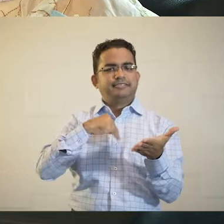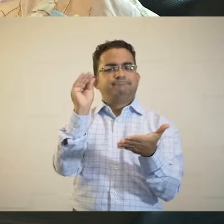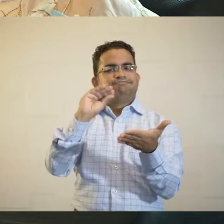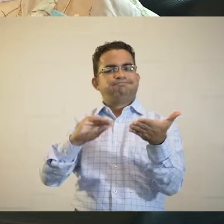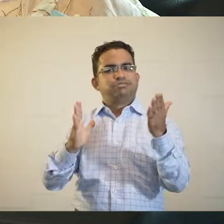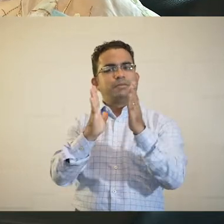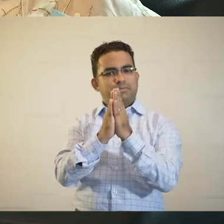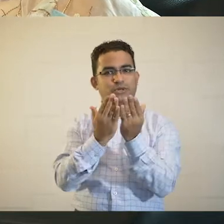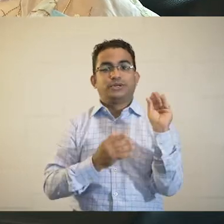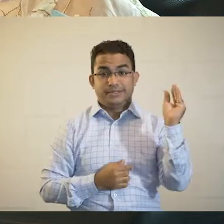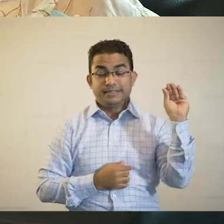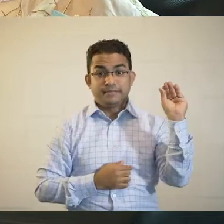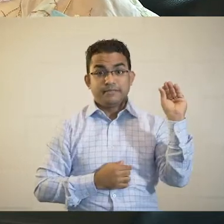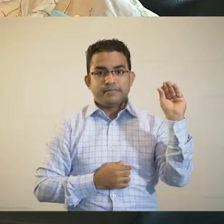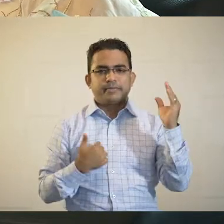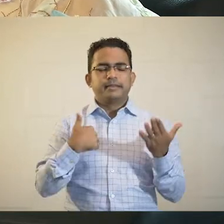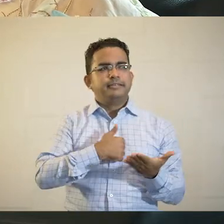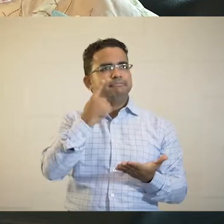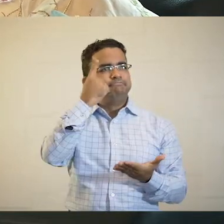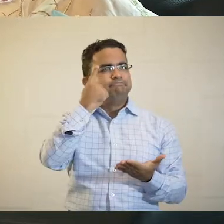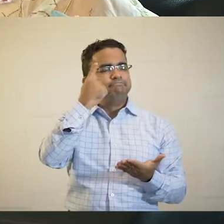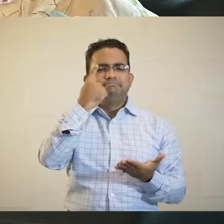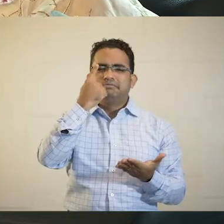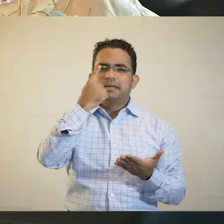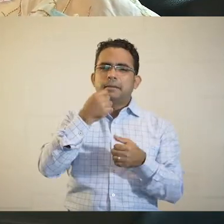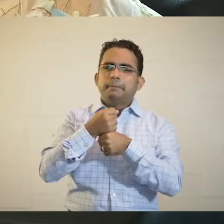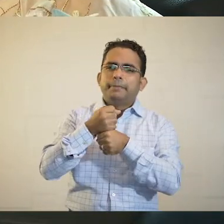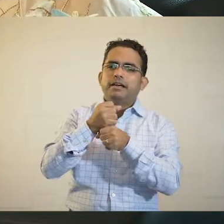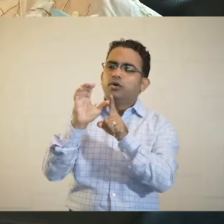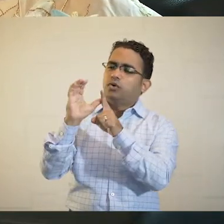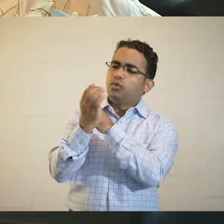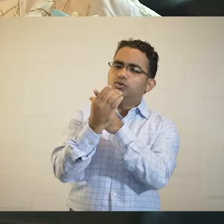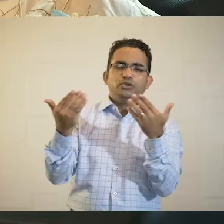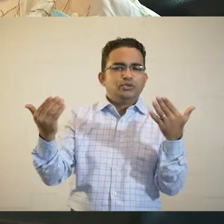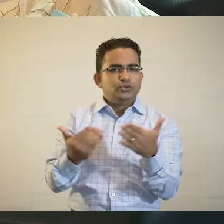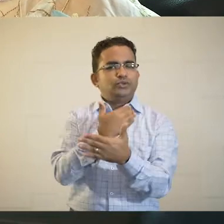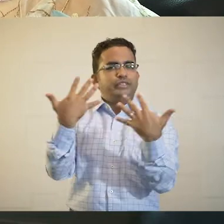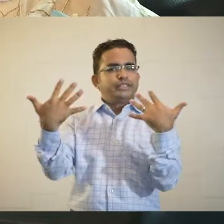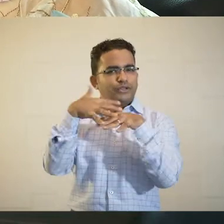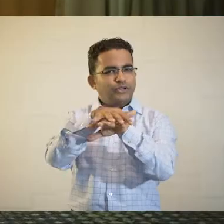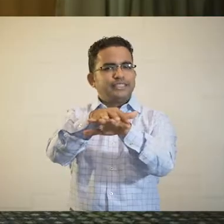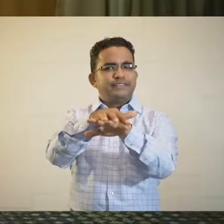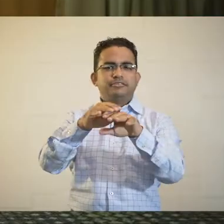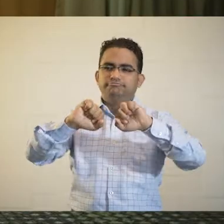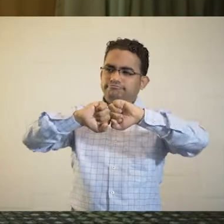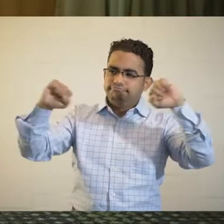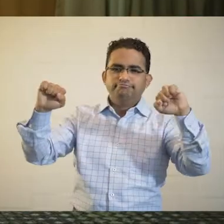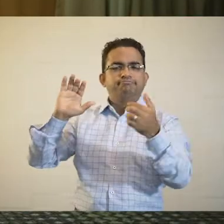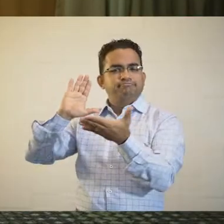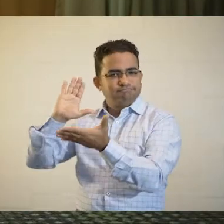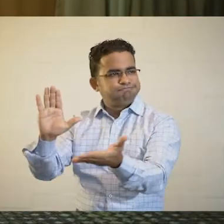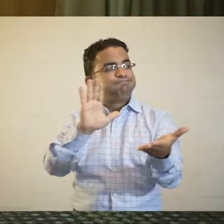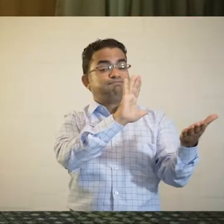nuestro ámbito, aspiramos a contribuir con la instauración de una cultura inclusiva y de hacerla